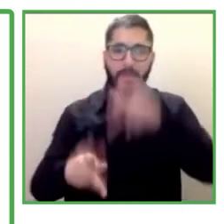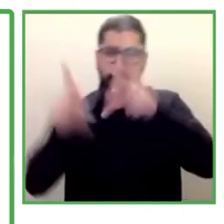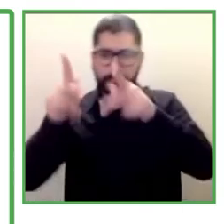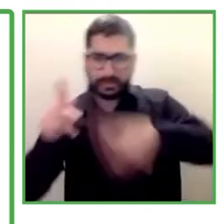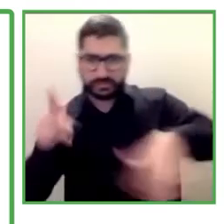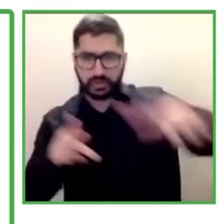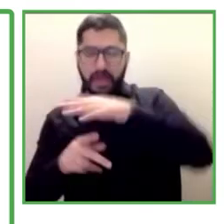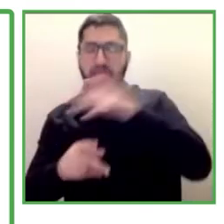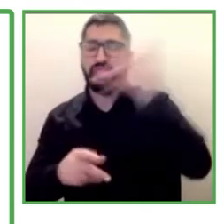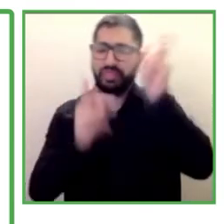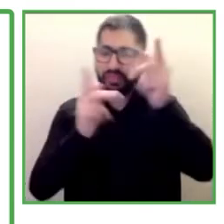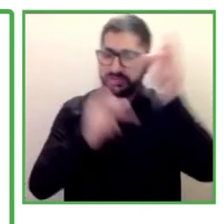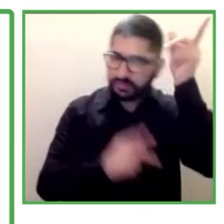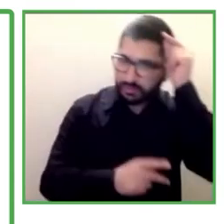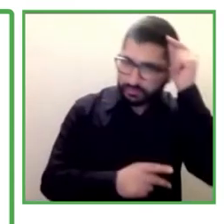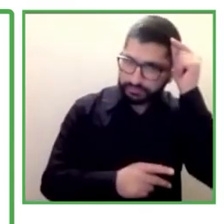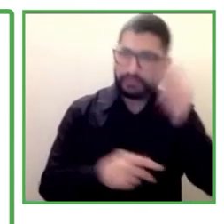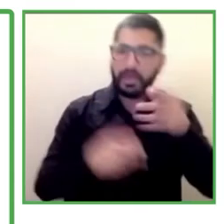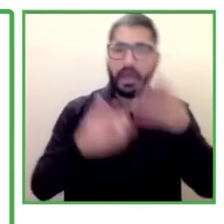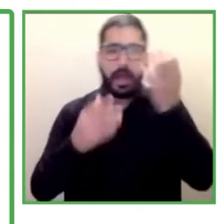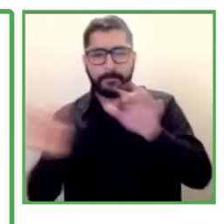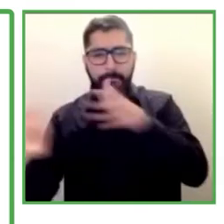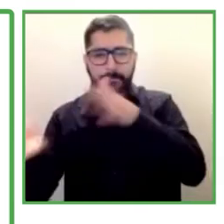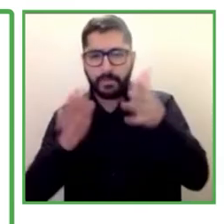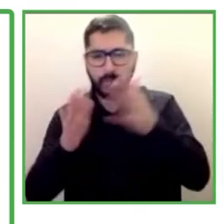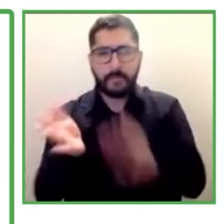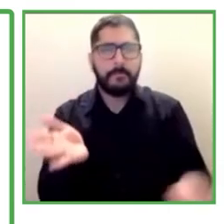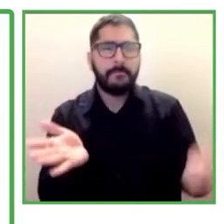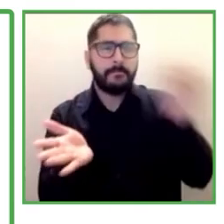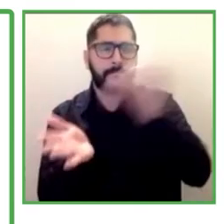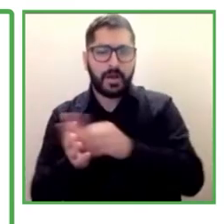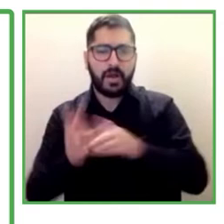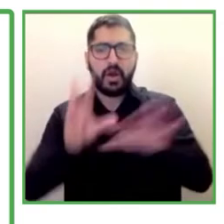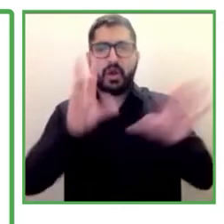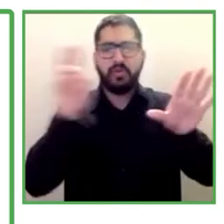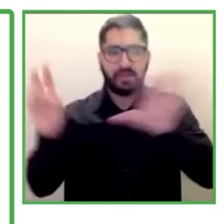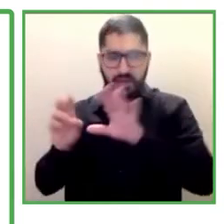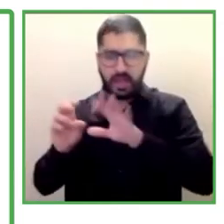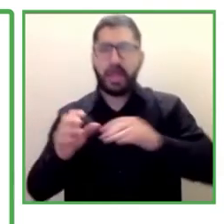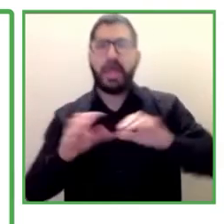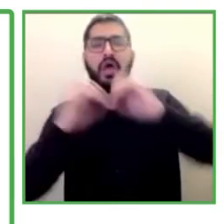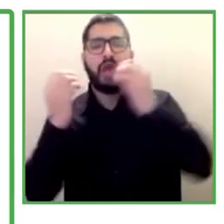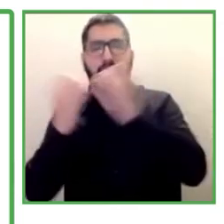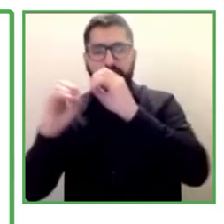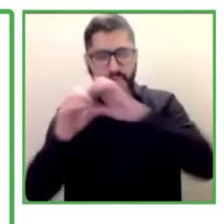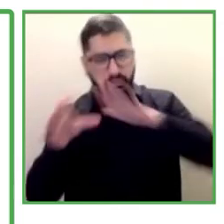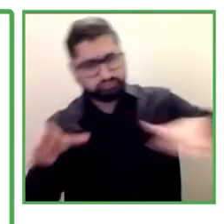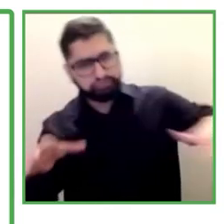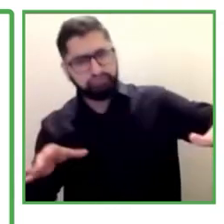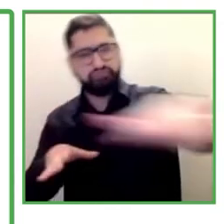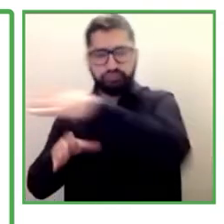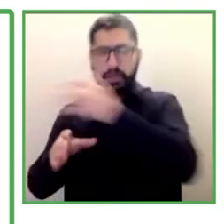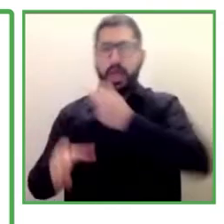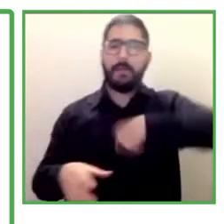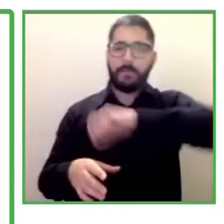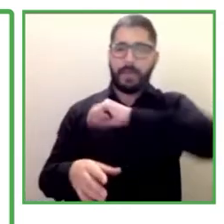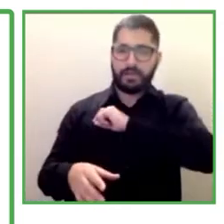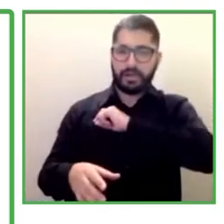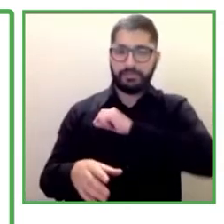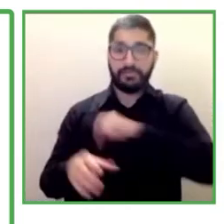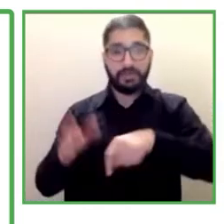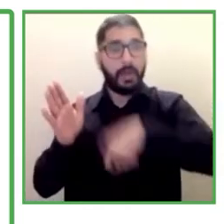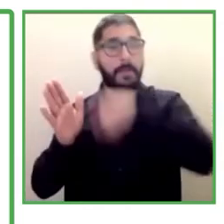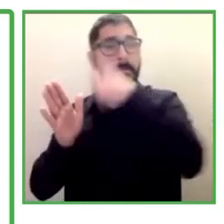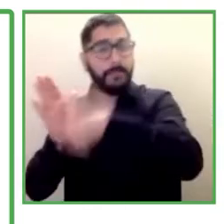entidades en todo el territorio nacional. El proyecto de empleo público accesible comienza en el año